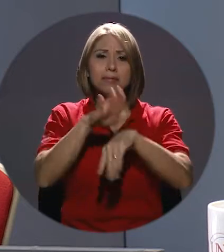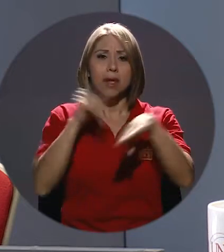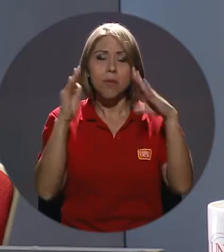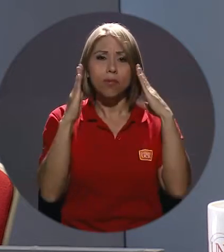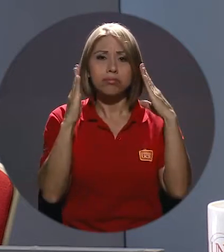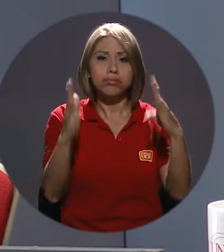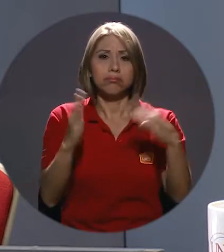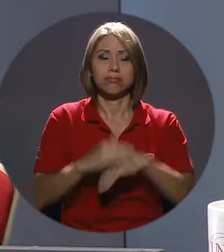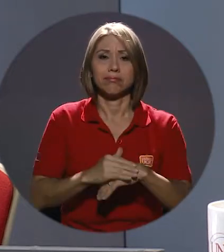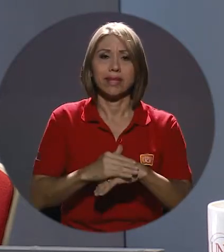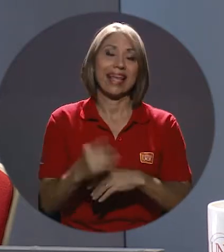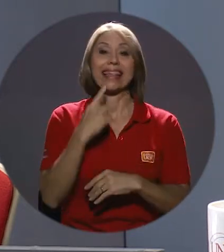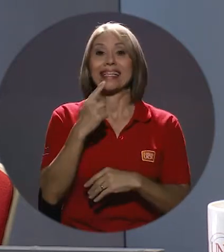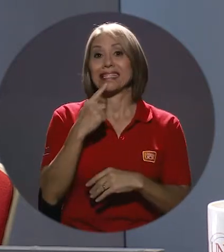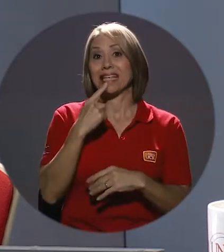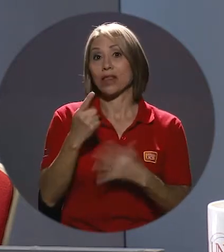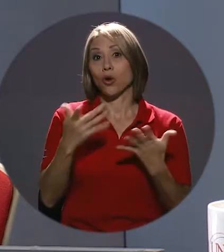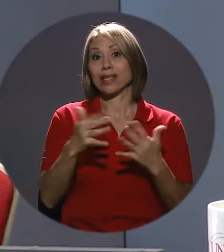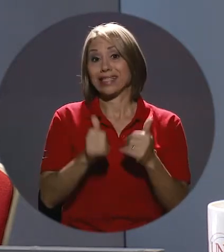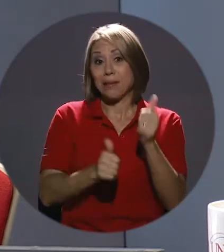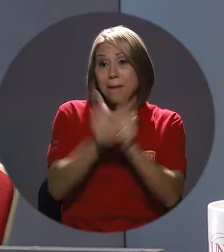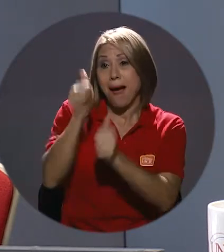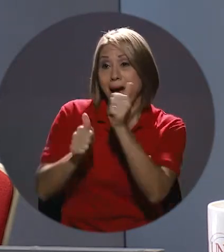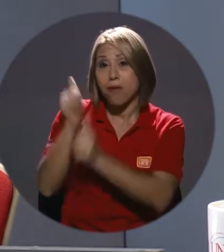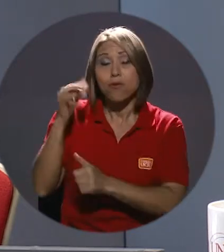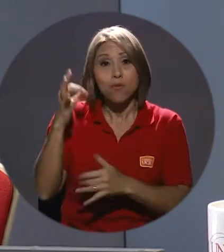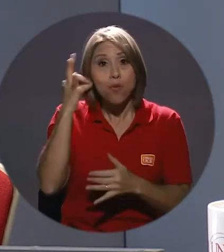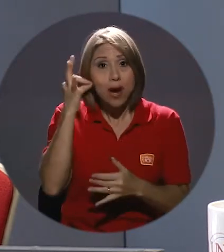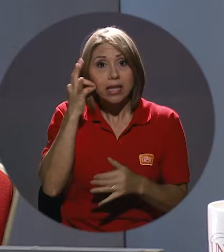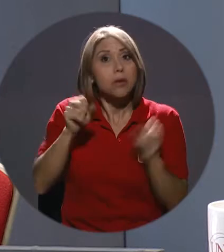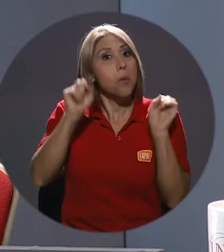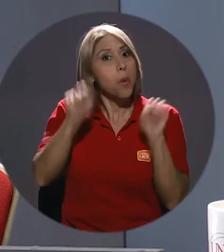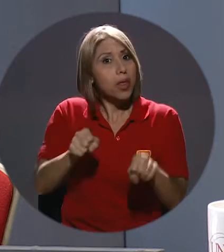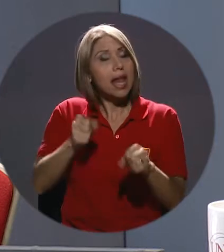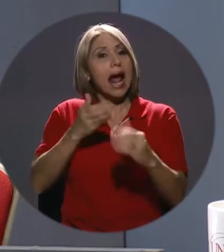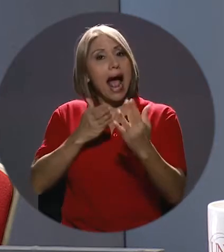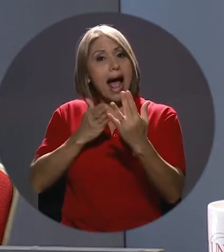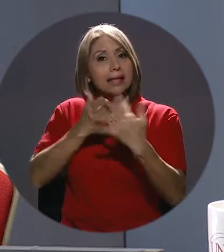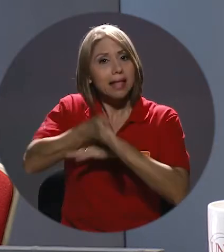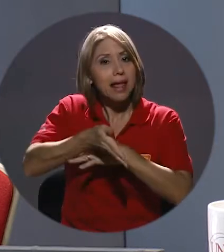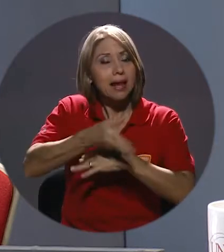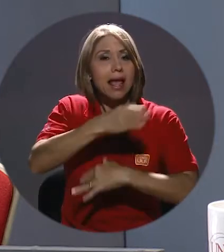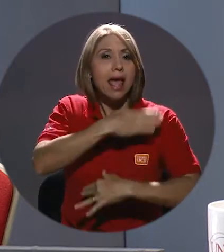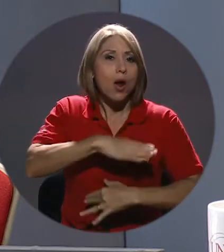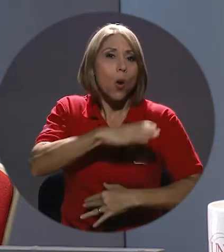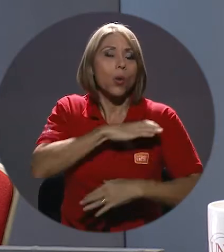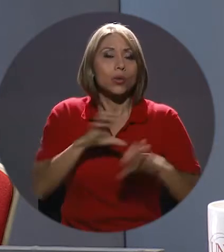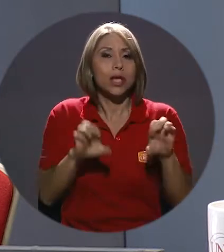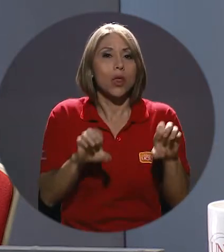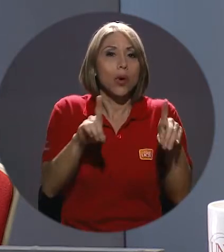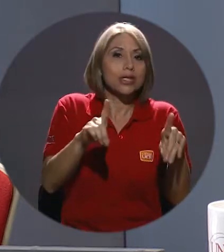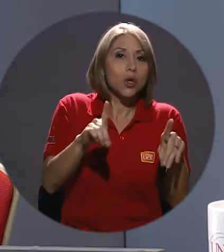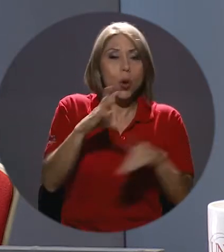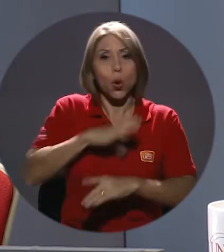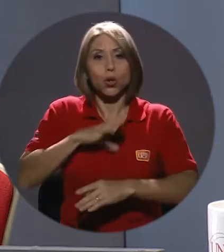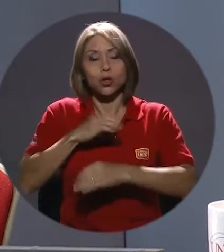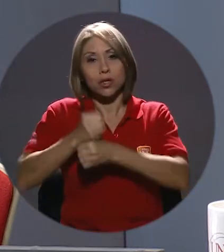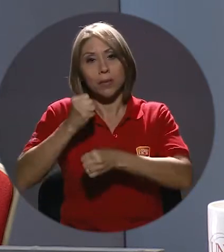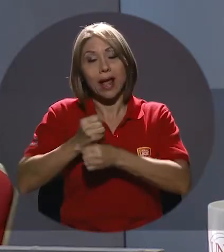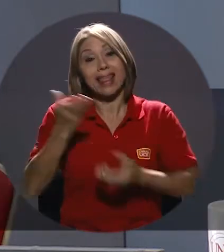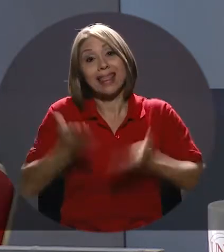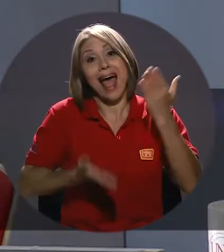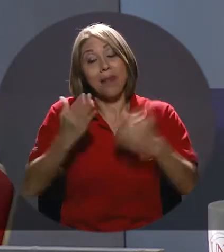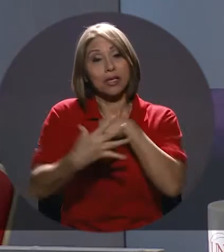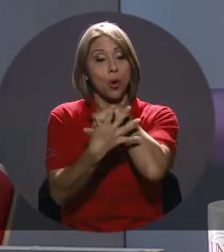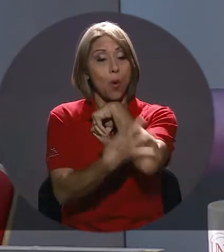sentido, indicando que si buena parte de las mujeres tuvieran el acceso adecuado a condiciones de educación y empleo, pues probablemente